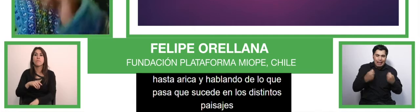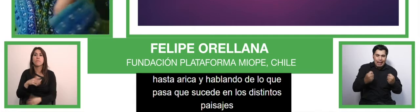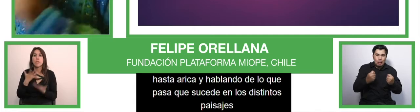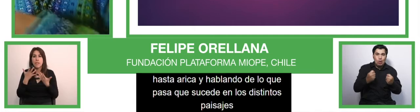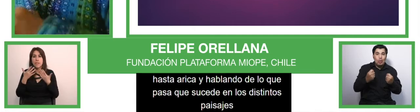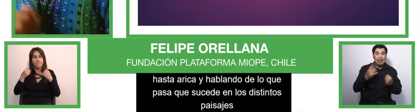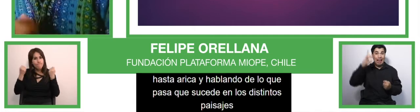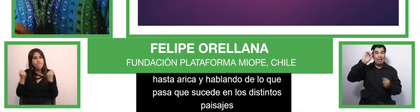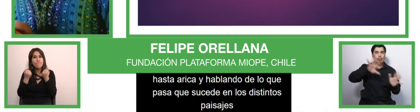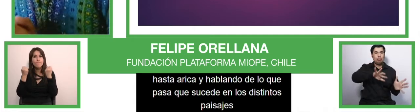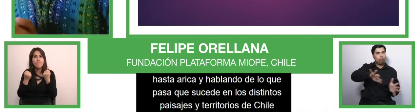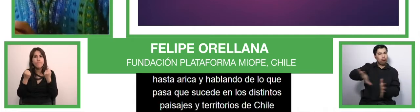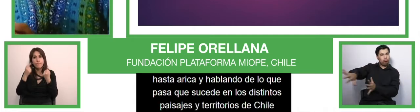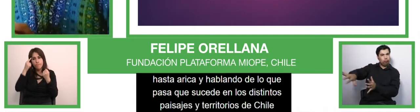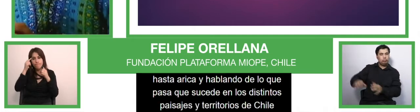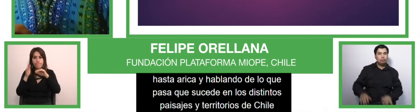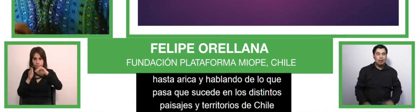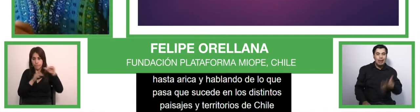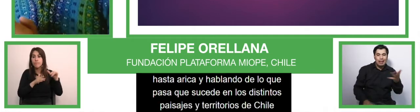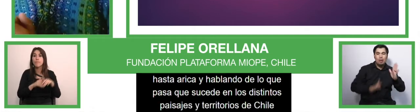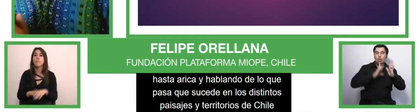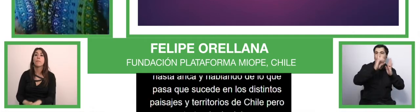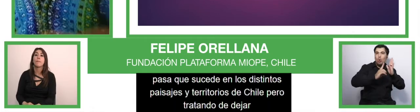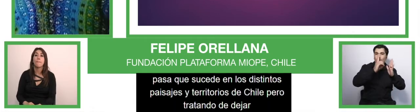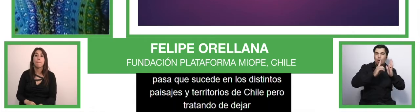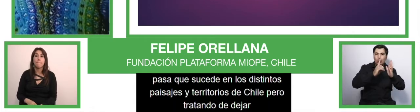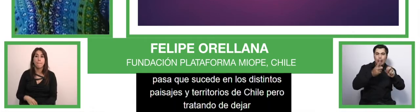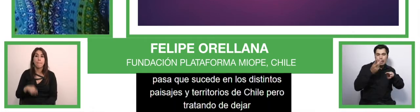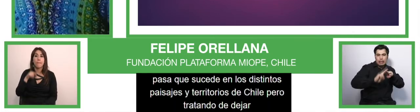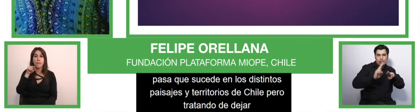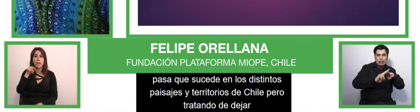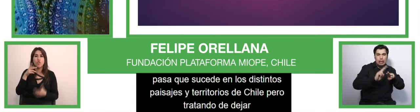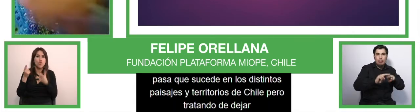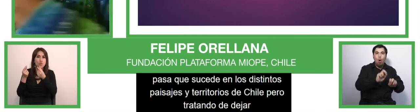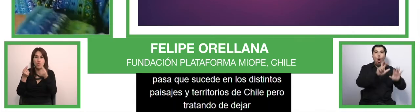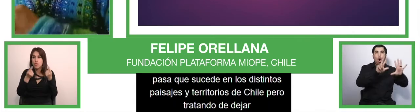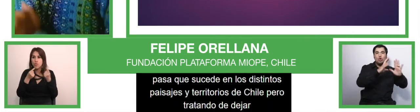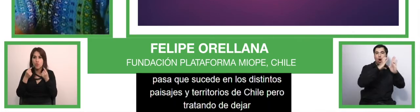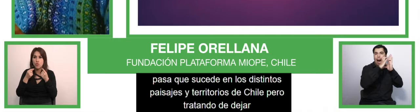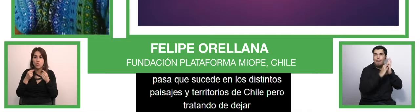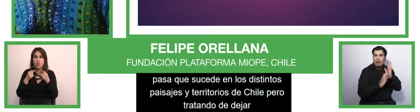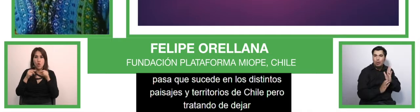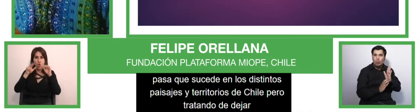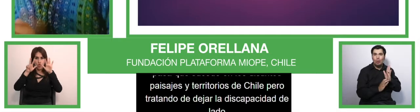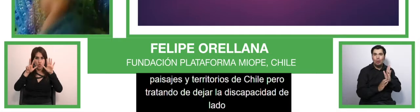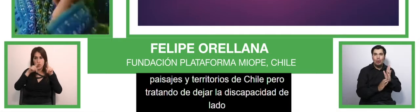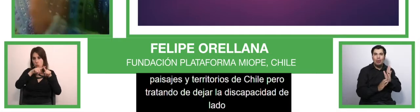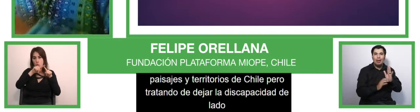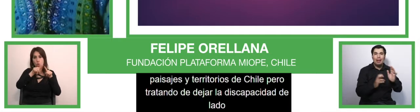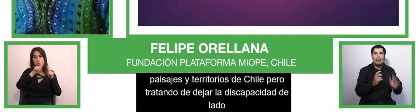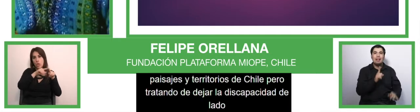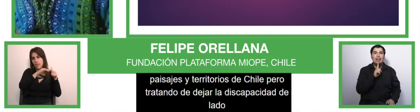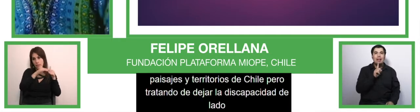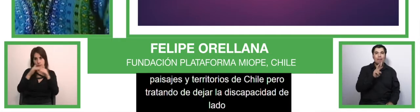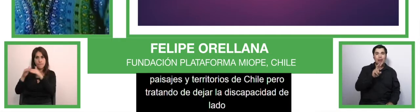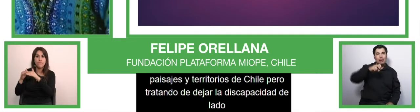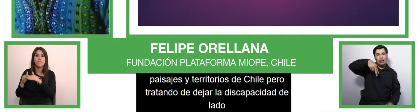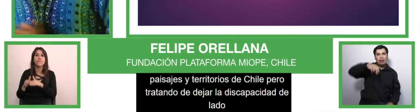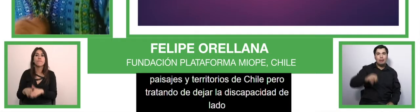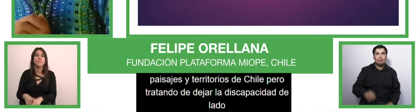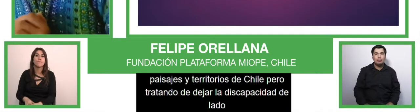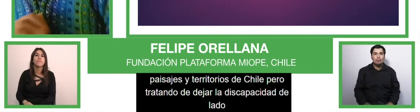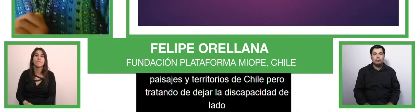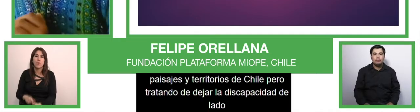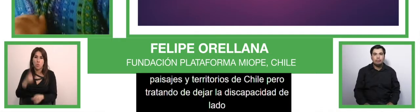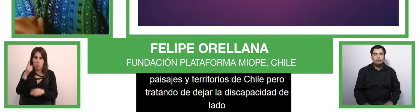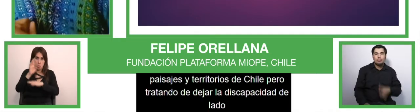lado. Esto fue una serie que le hicimos 8 capítulos en la Televisión Nacional de Chile, y que hoy día estamos trabajando para ver si es